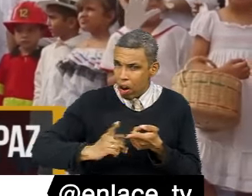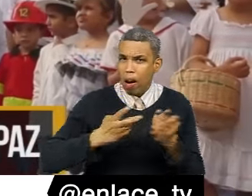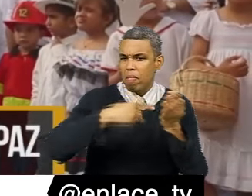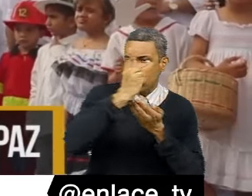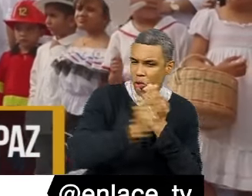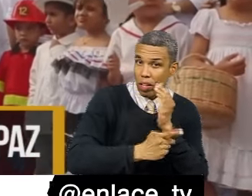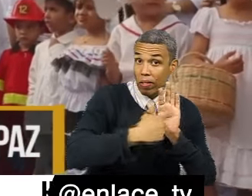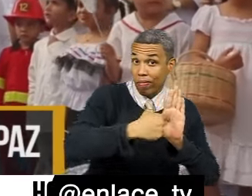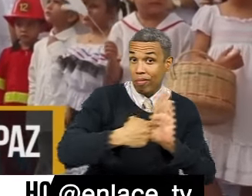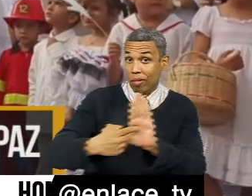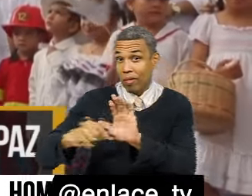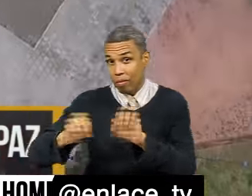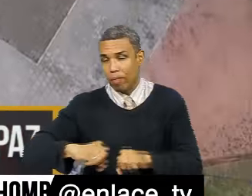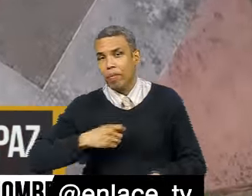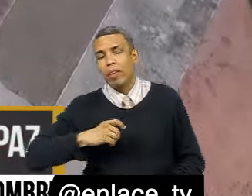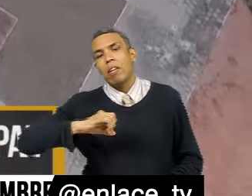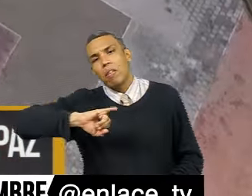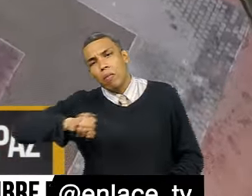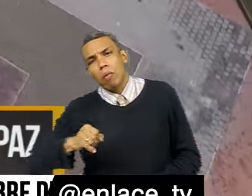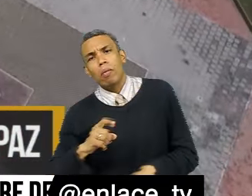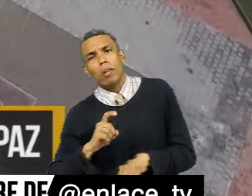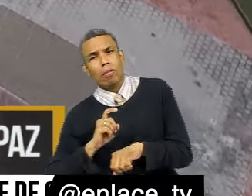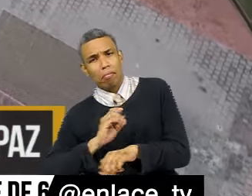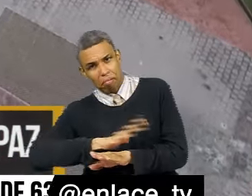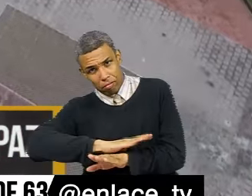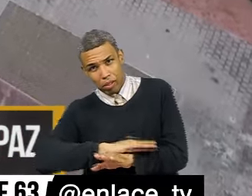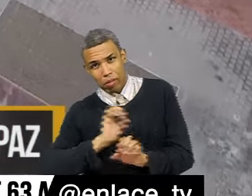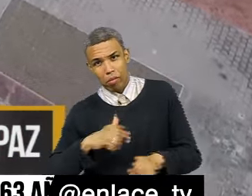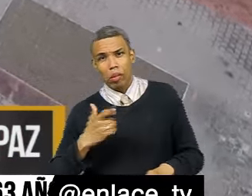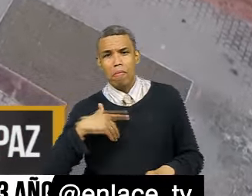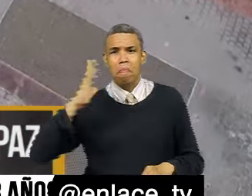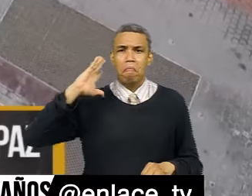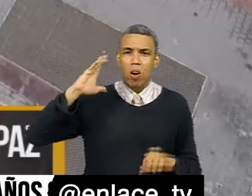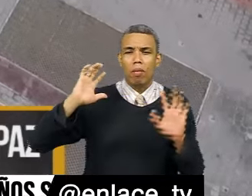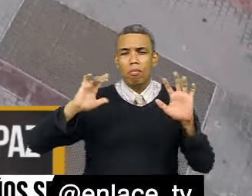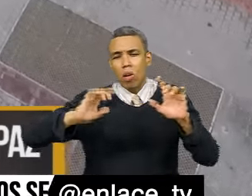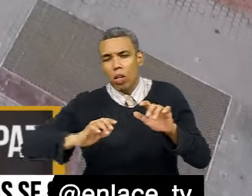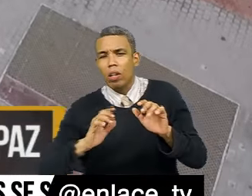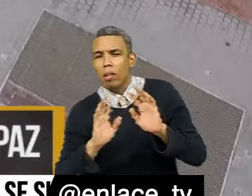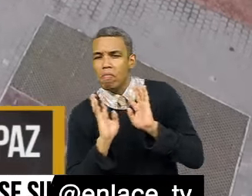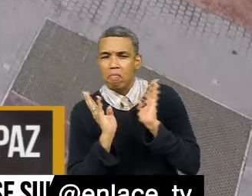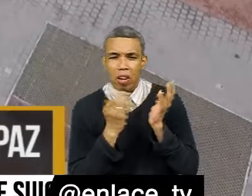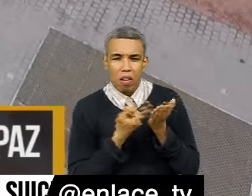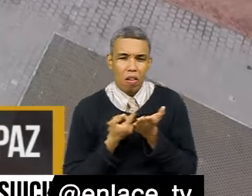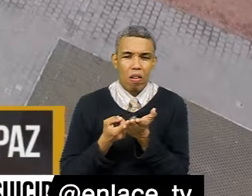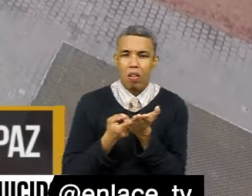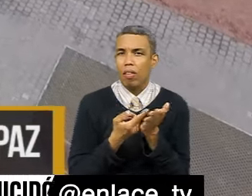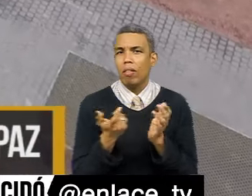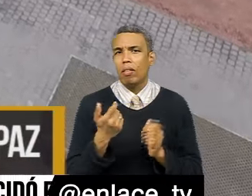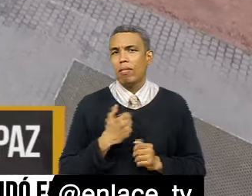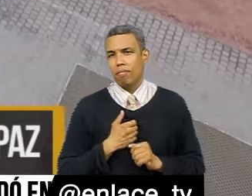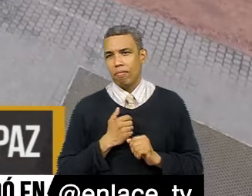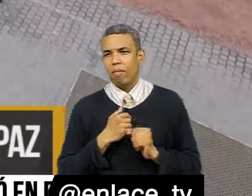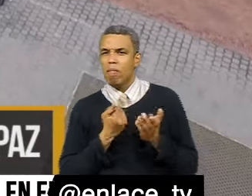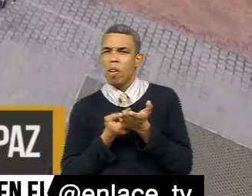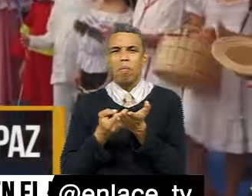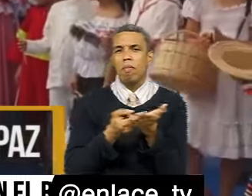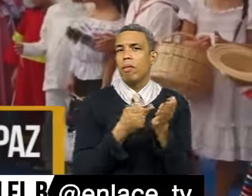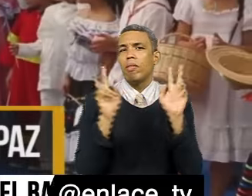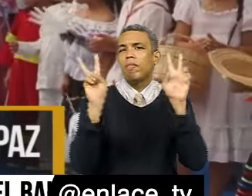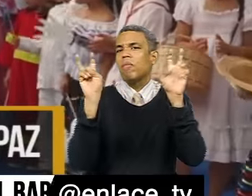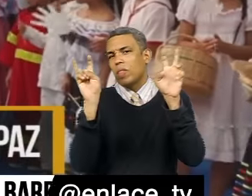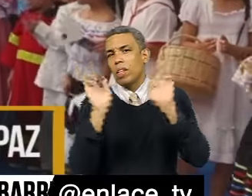jueves, pues tendremos un conversatorio principal que van a estar pues dos senadores conversando sobre el tema del plebiscito, pero también